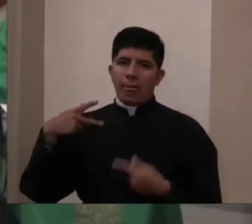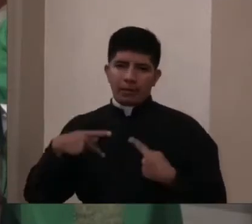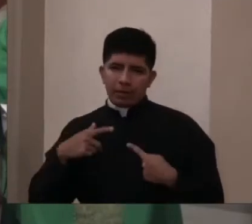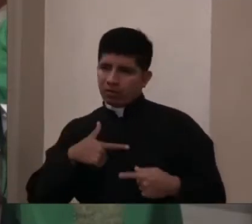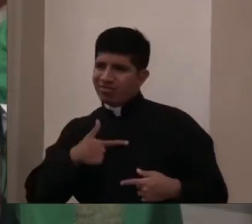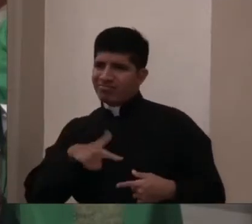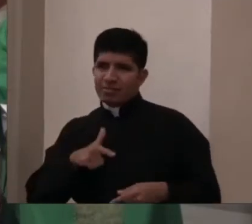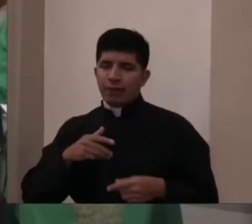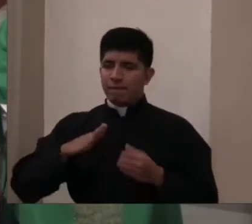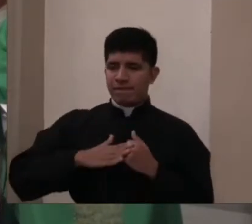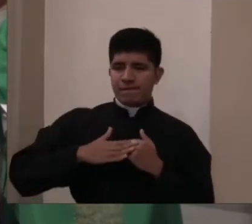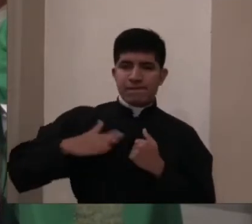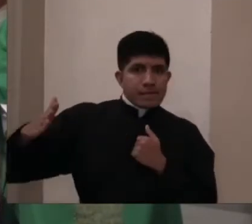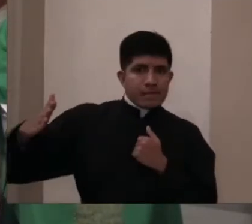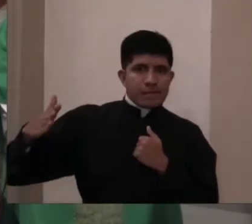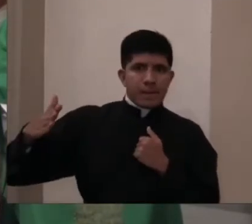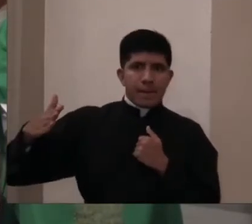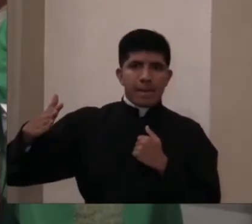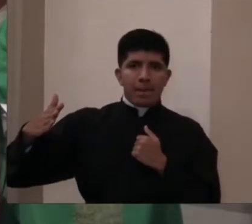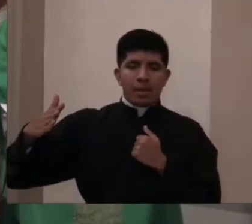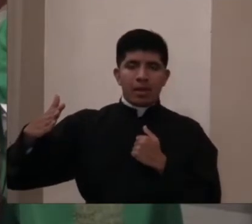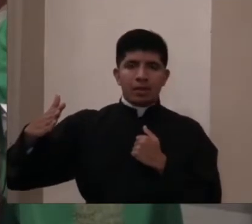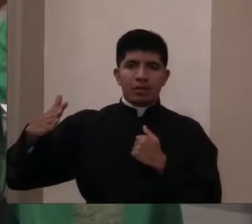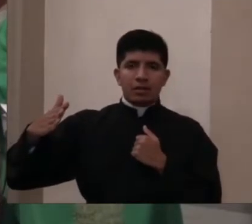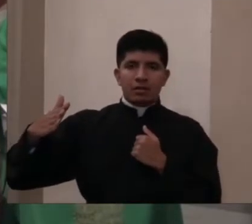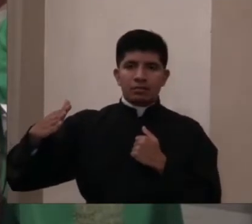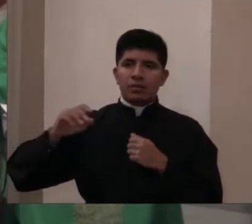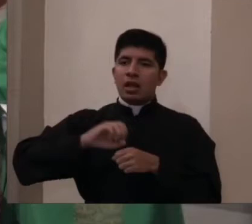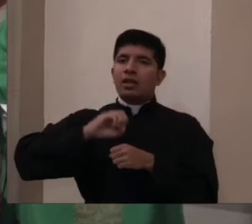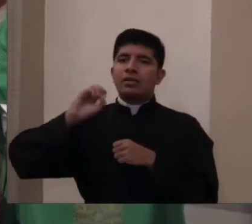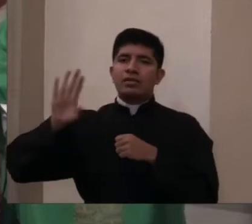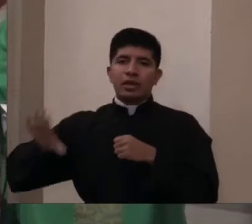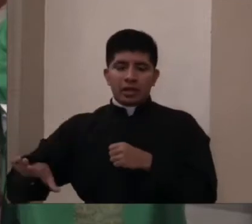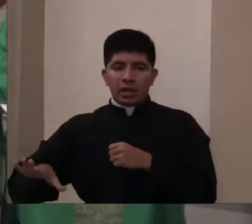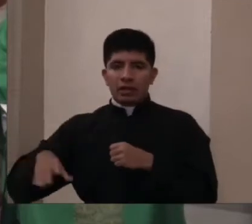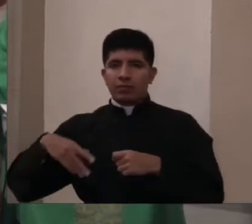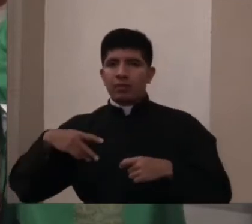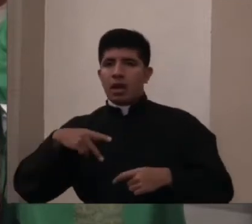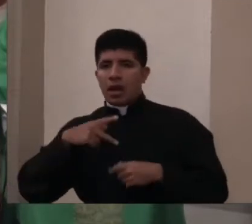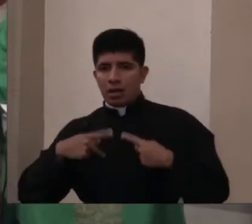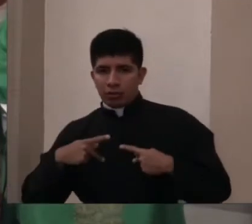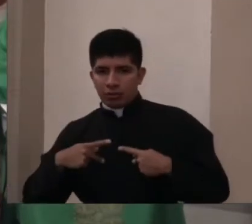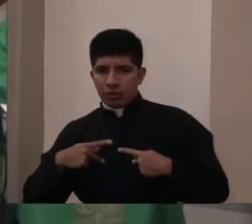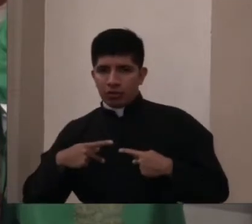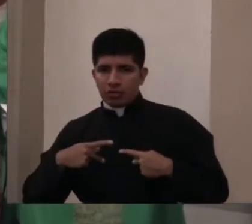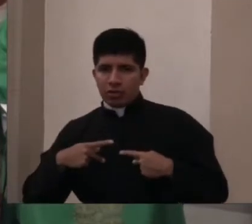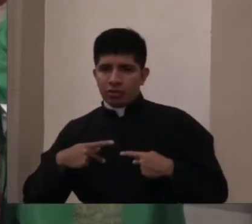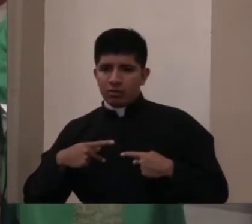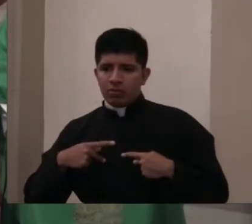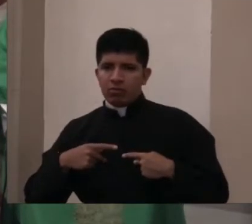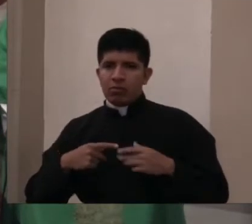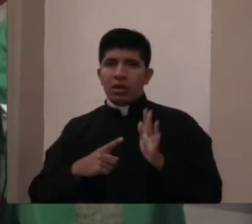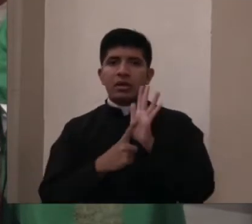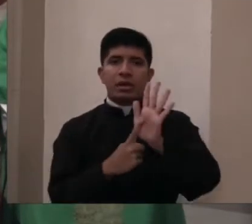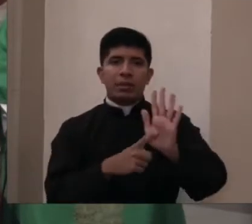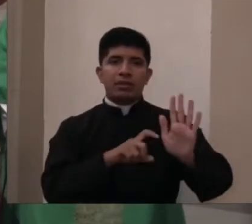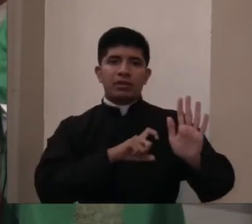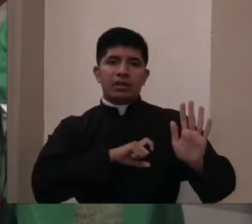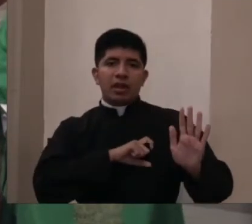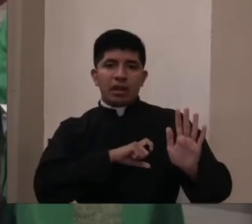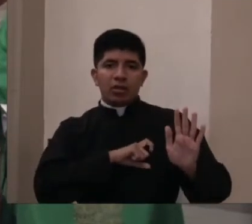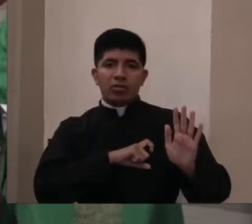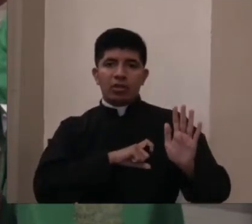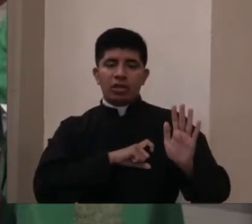nosotros. Atención, excluir a los demás significa soberbia,